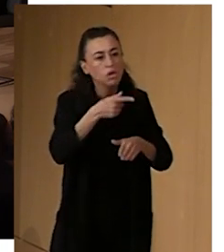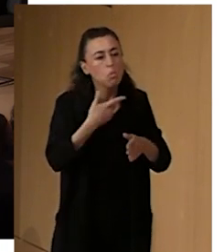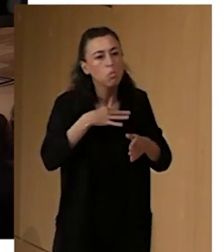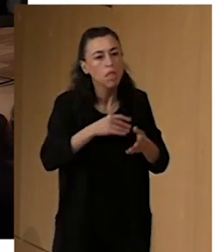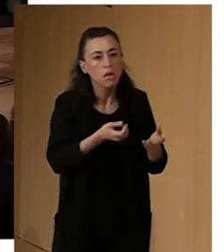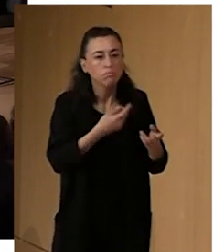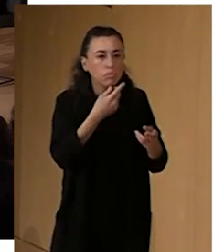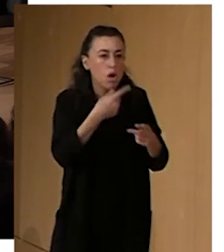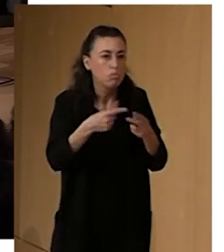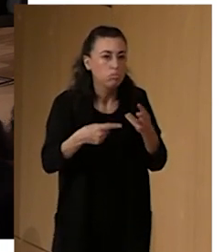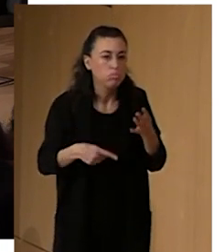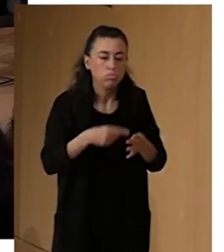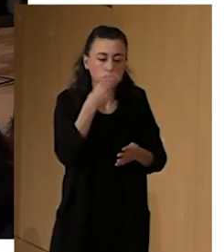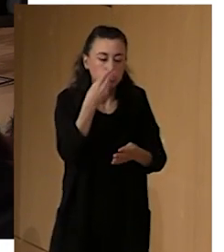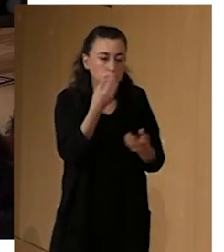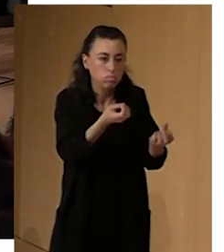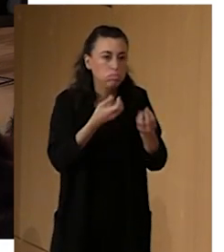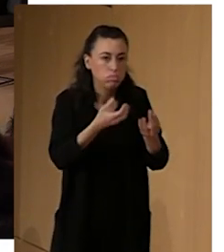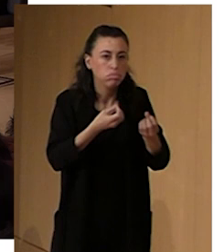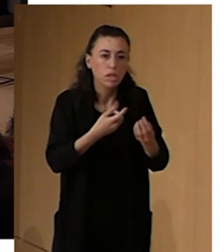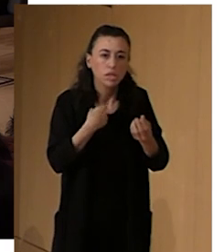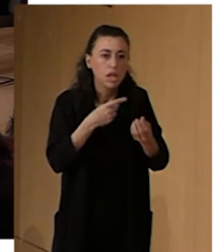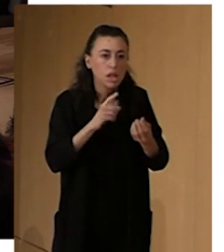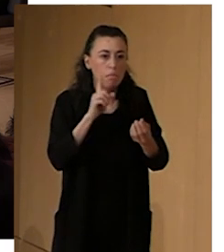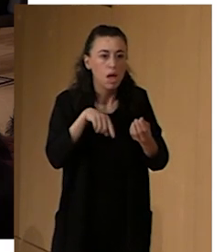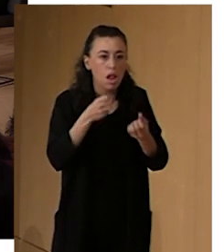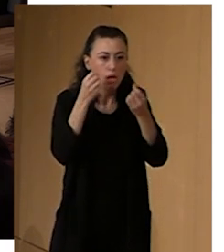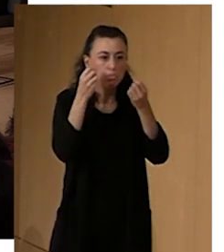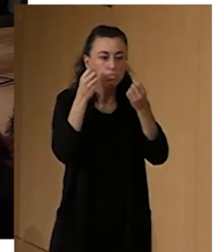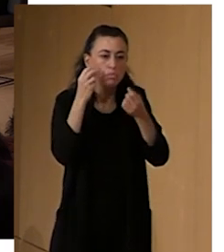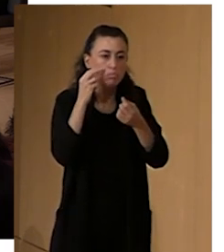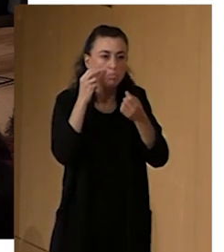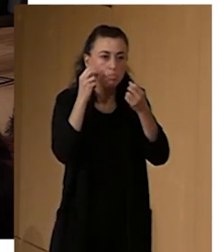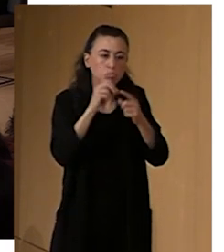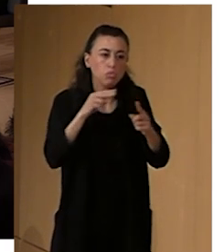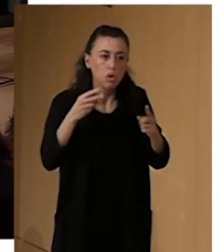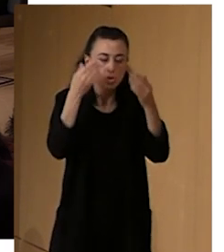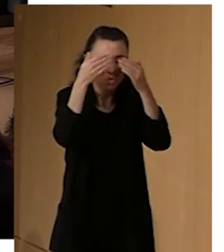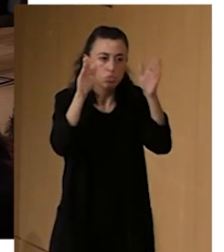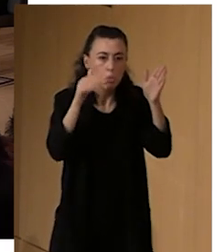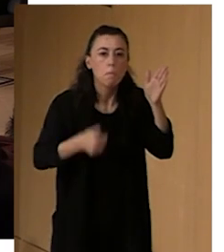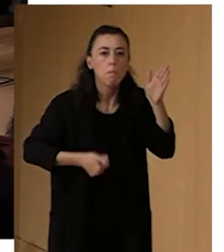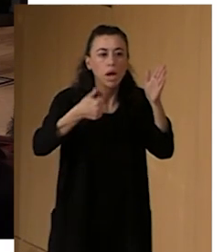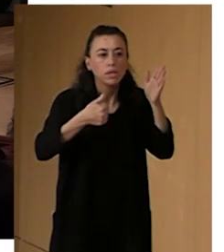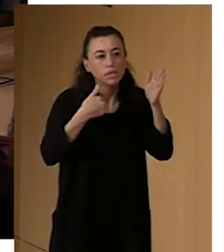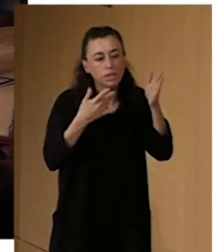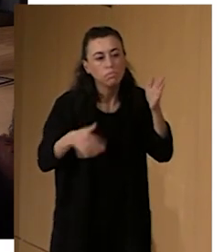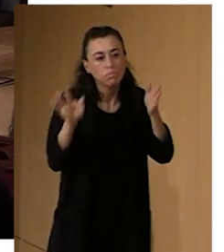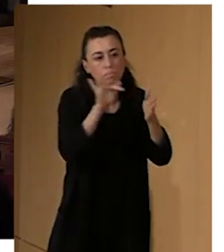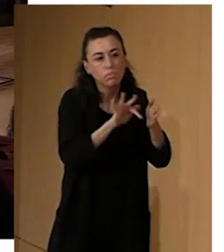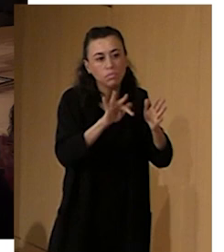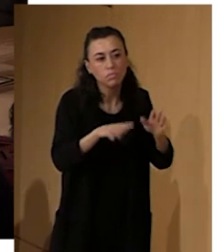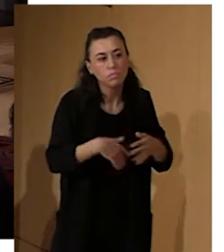cosas muy interesantes y abrirnos mucho la la mirada así que sin más desp os esta mesa y le damos paso a a